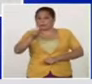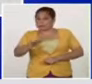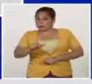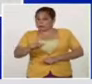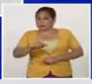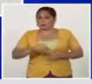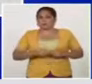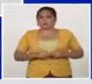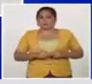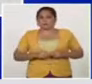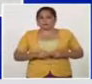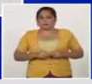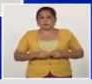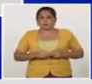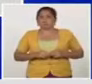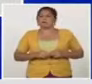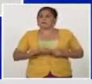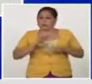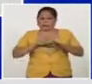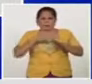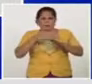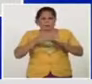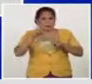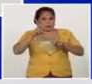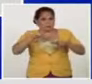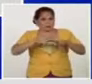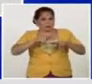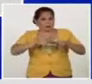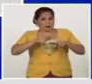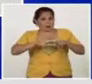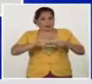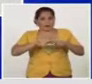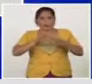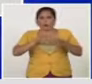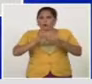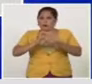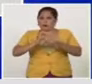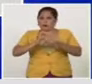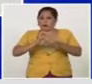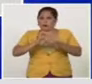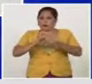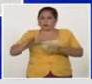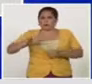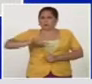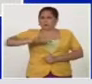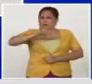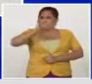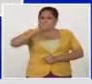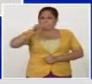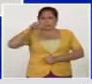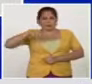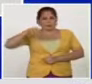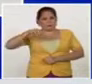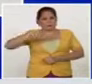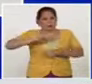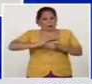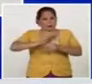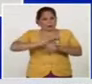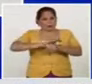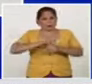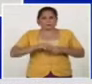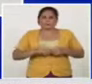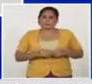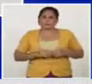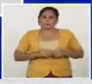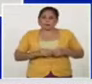574,5, le sigue Centro Habana, Guanabacoa, Boyeros, Marianao, Arroyo Naranjo,